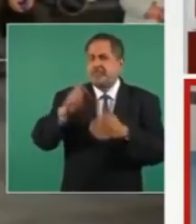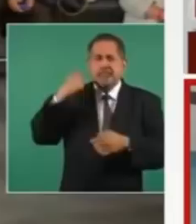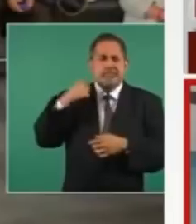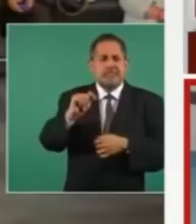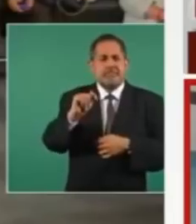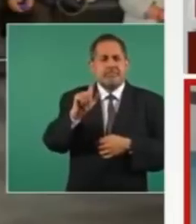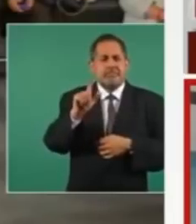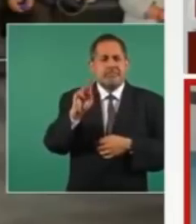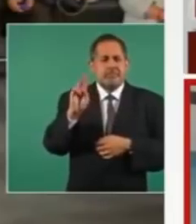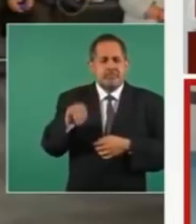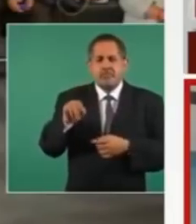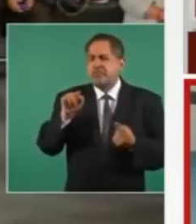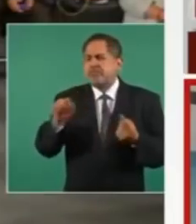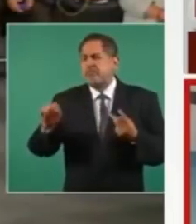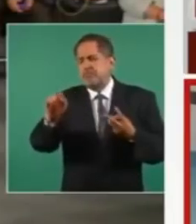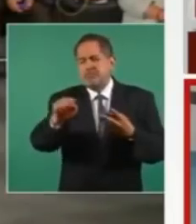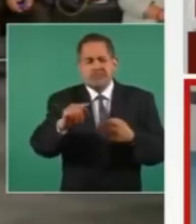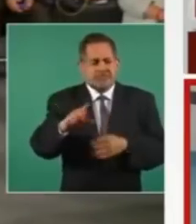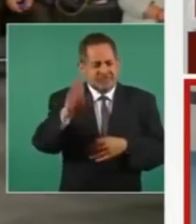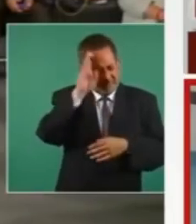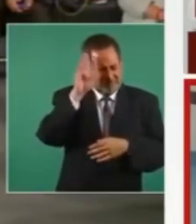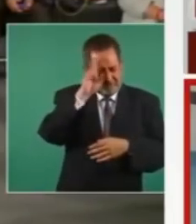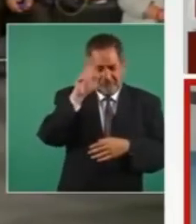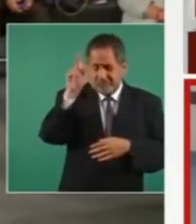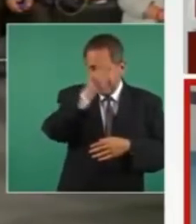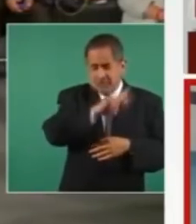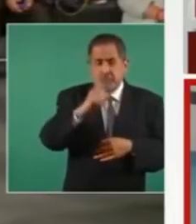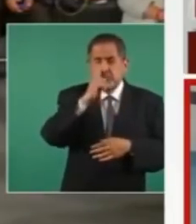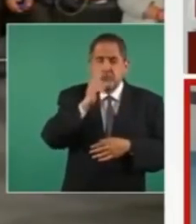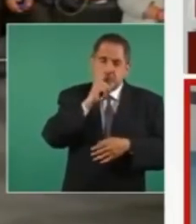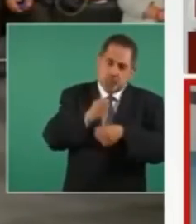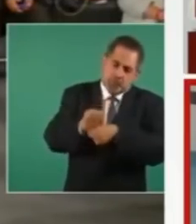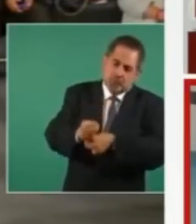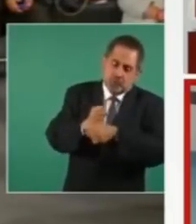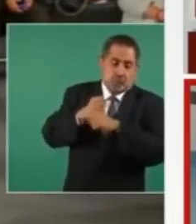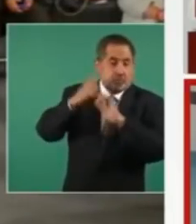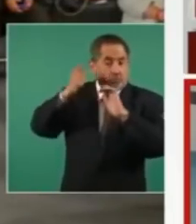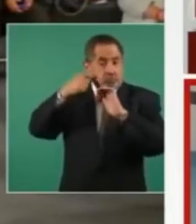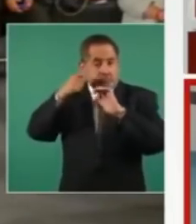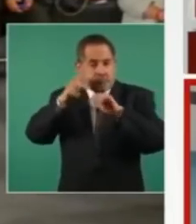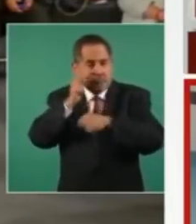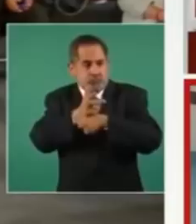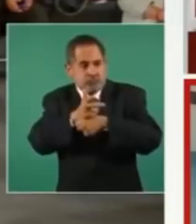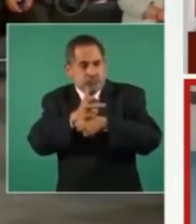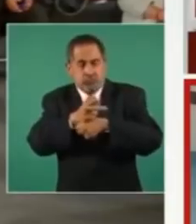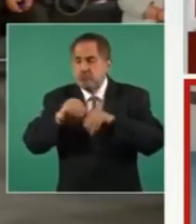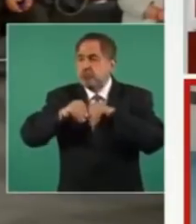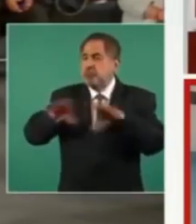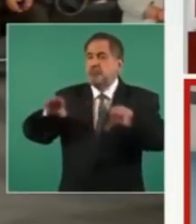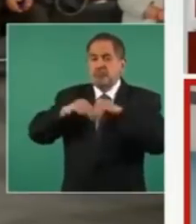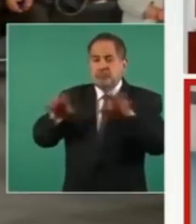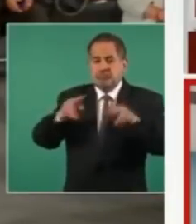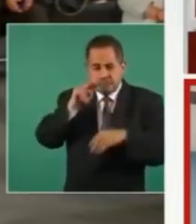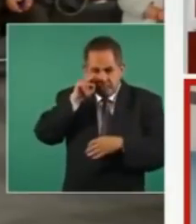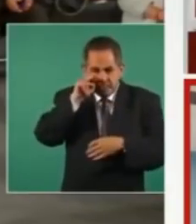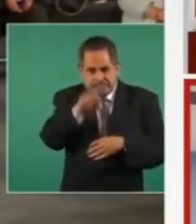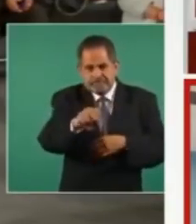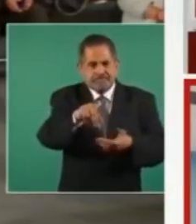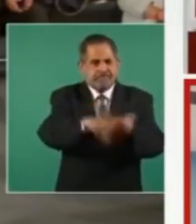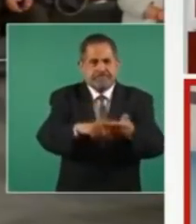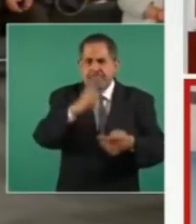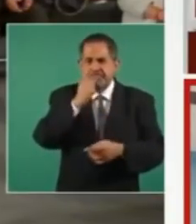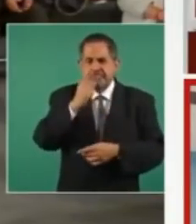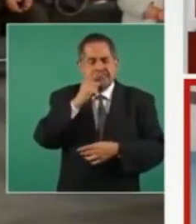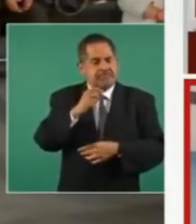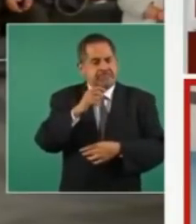meses. Me refiero a la brutalidad policíaca. Y estos videos han empezado a revelar